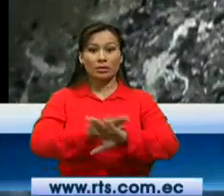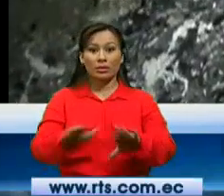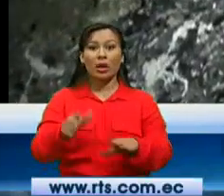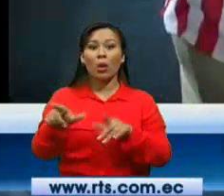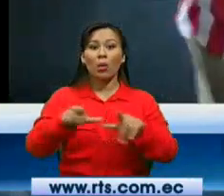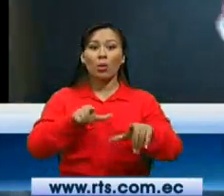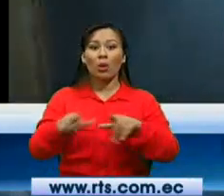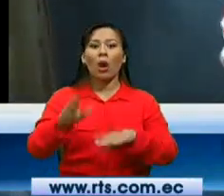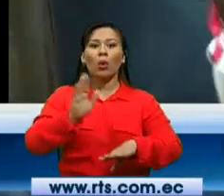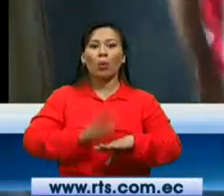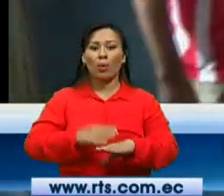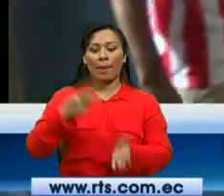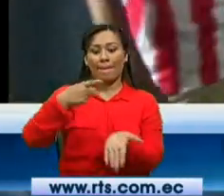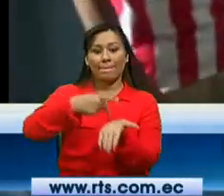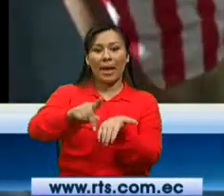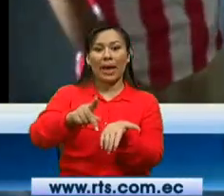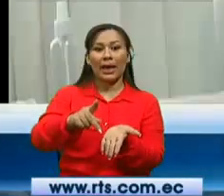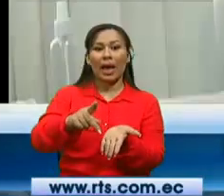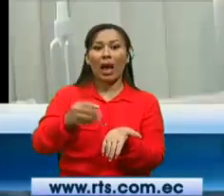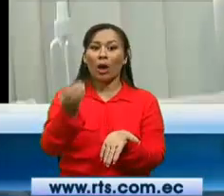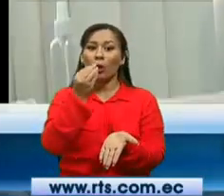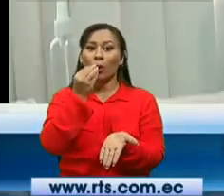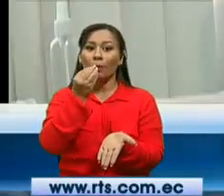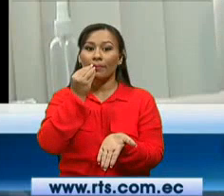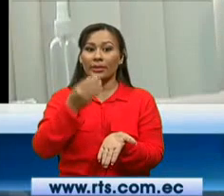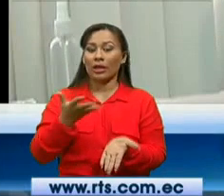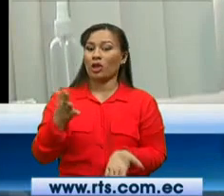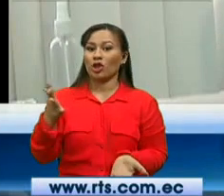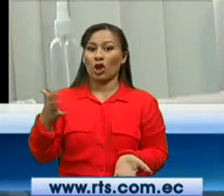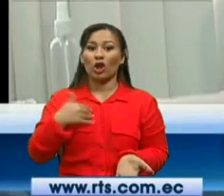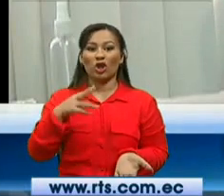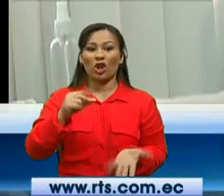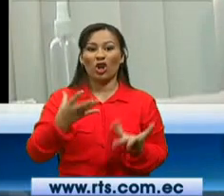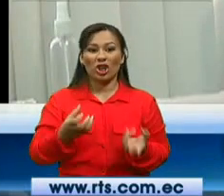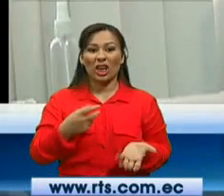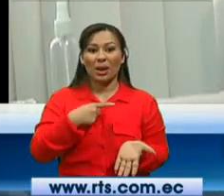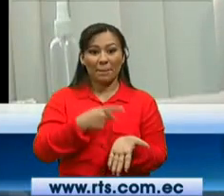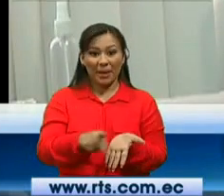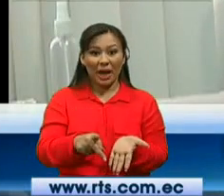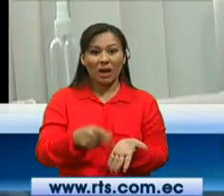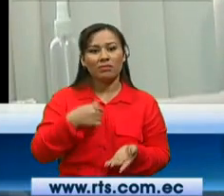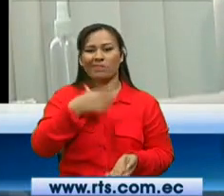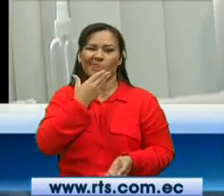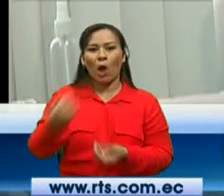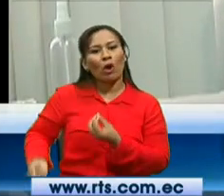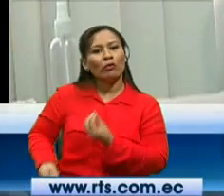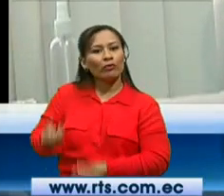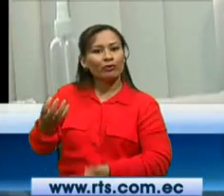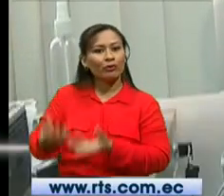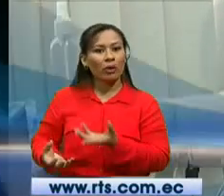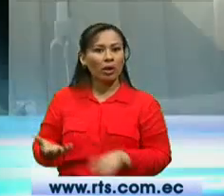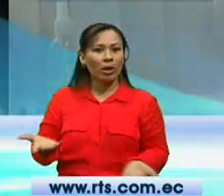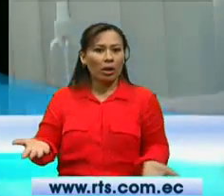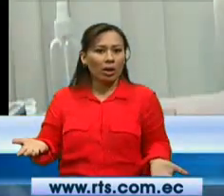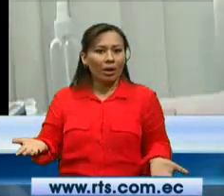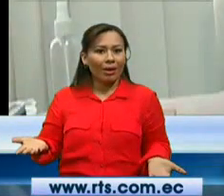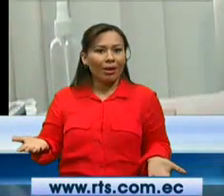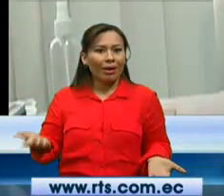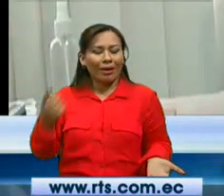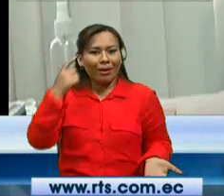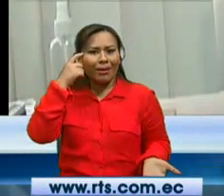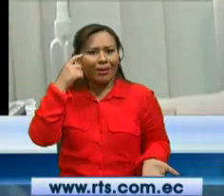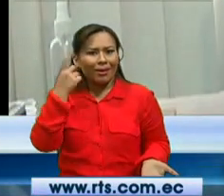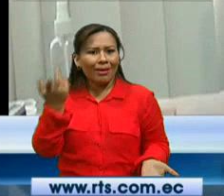crimen sería por el cobro de la pensión alimenticia. La fiscalía va a tratar de recabar a efectos de investigar si efectivamente este era el motivo por el